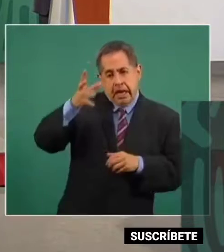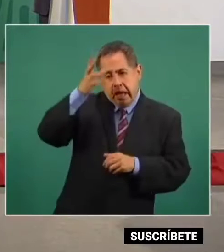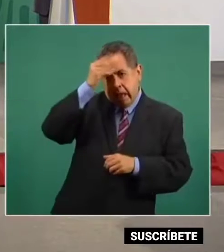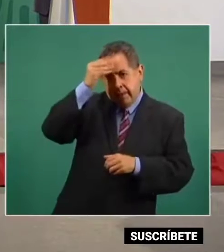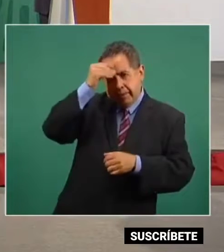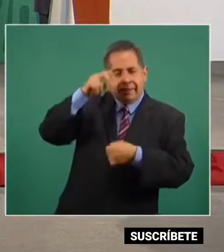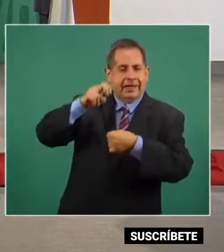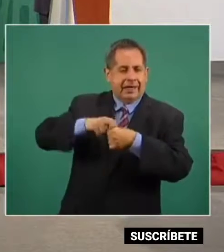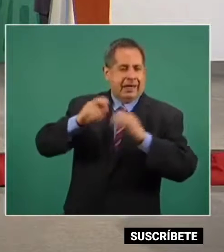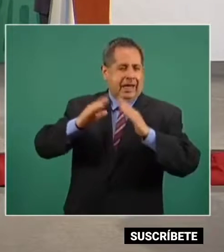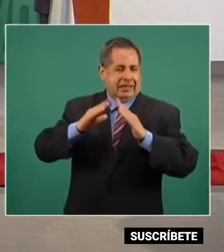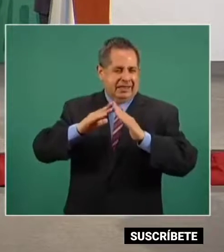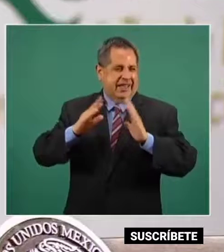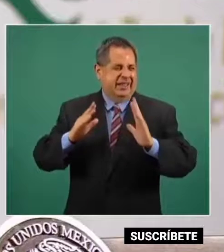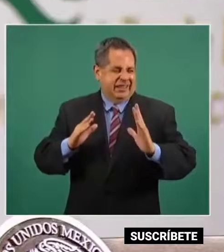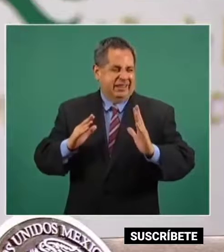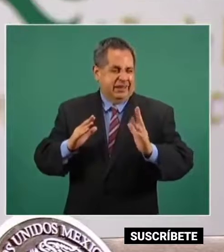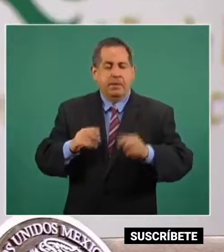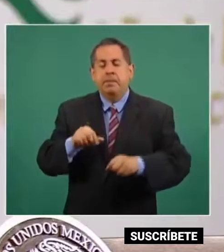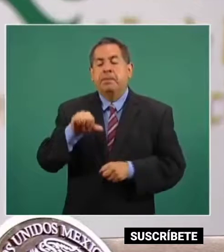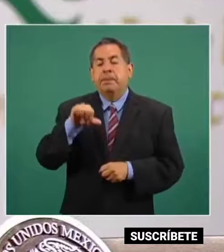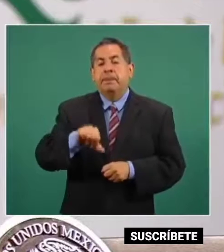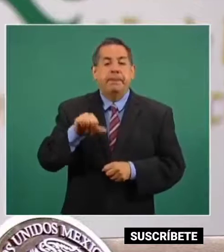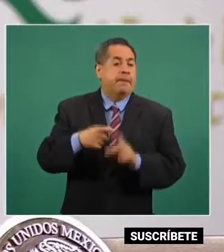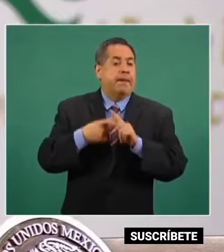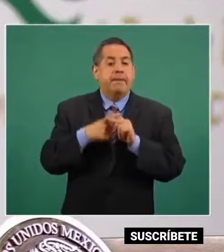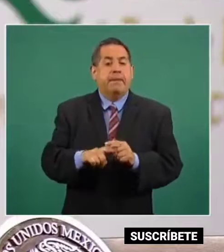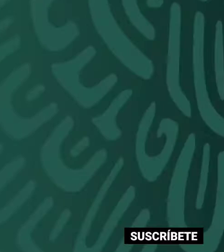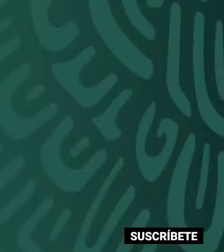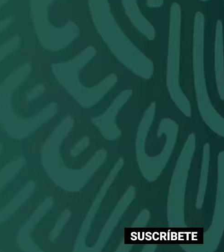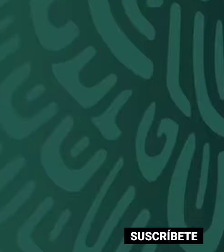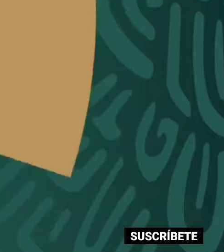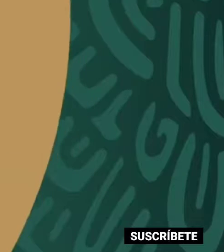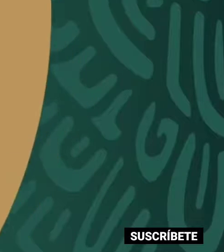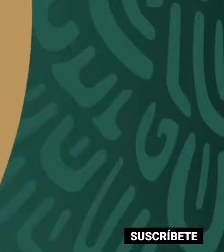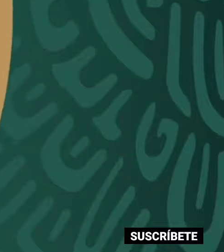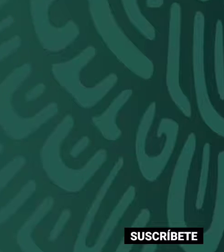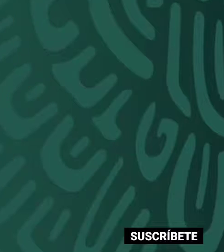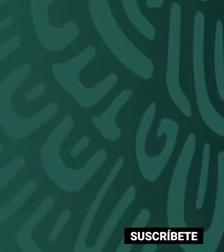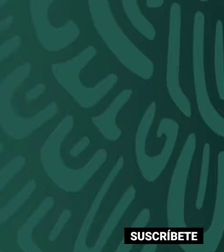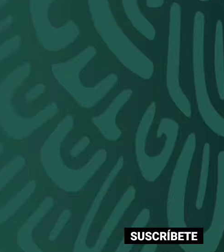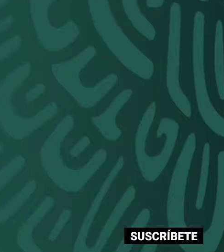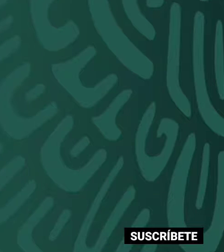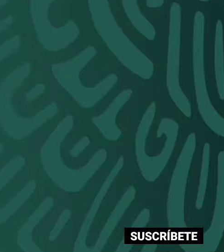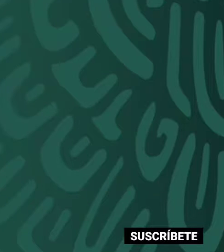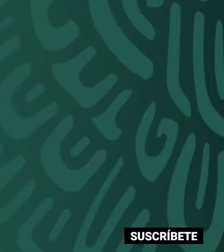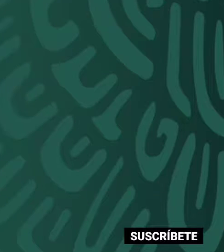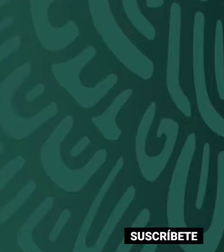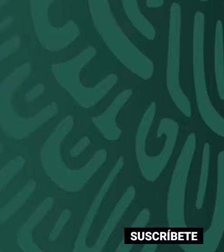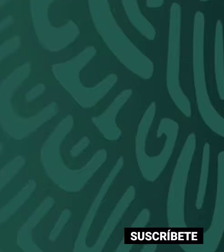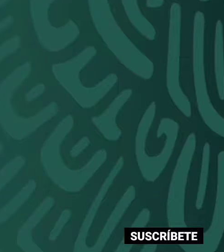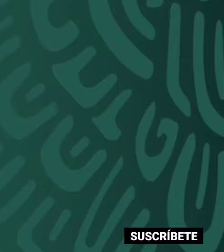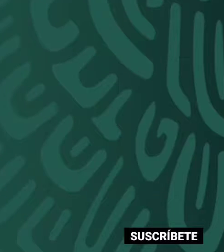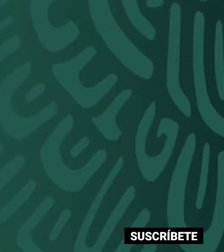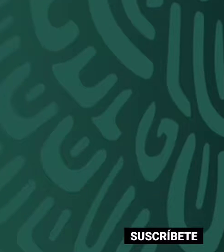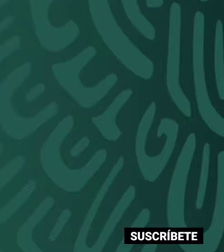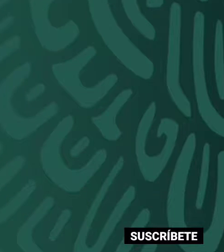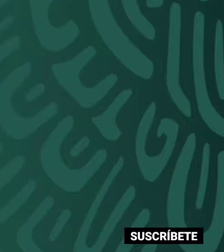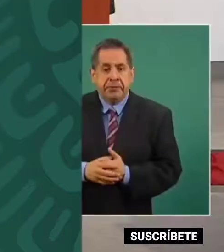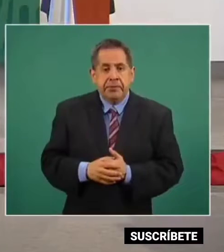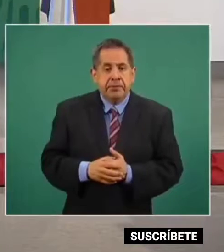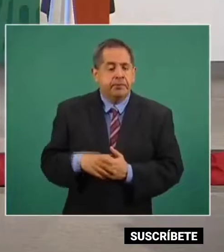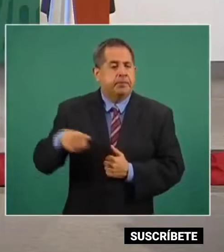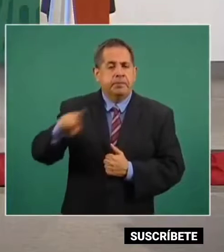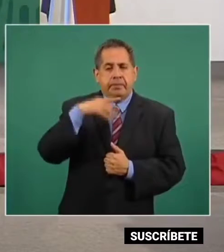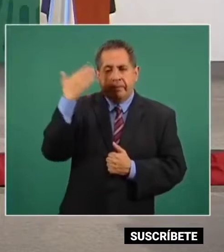Moctezuma, expuso la situación de regreso a clases por la pandemia y anunció que continuará el programa de Aprende en Casa.